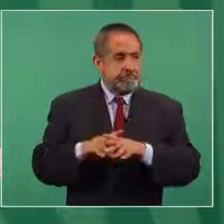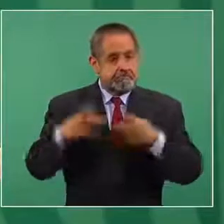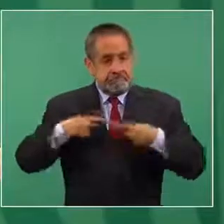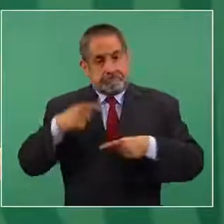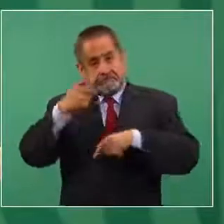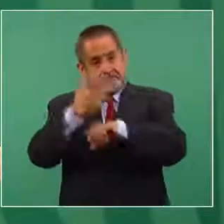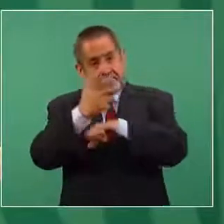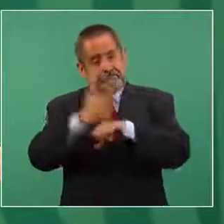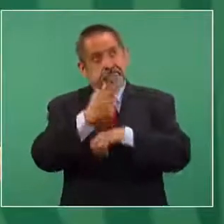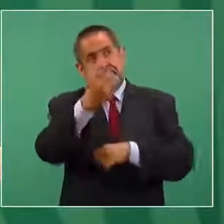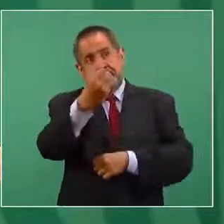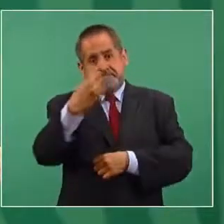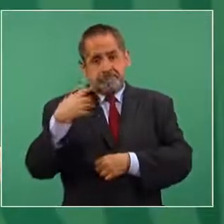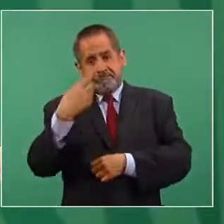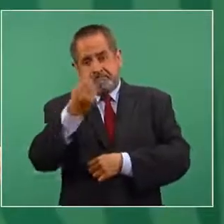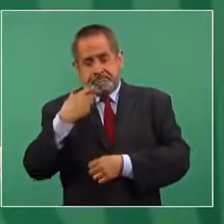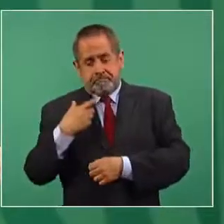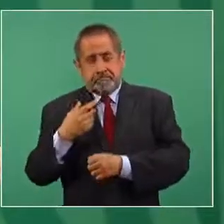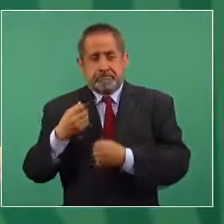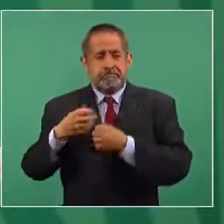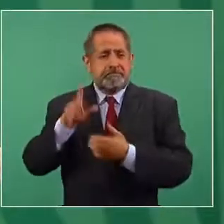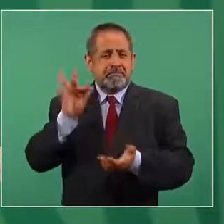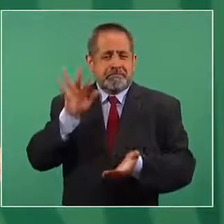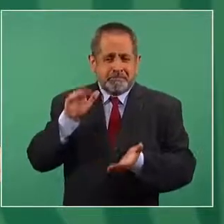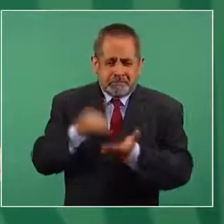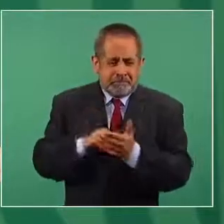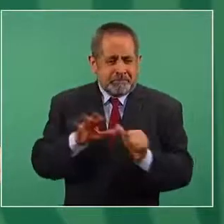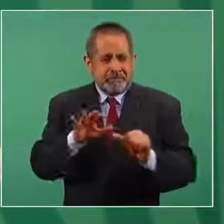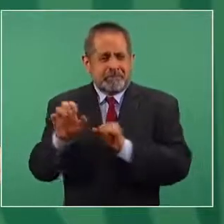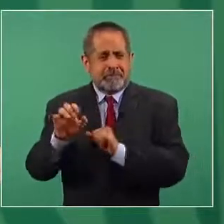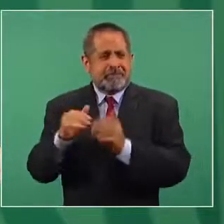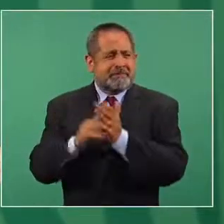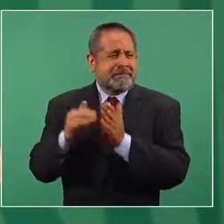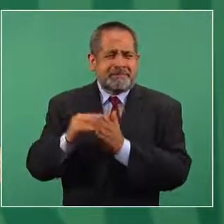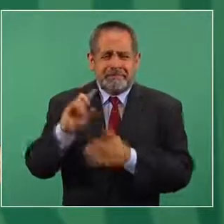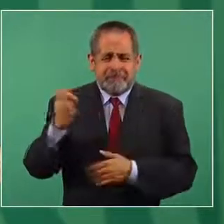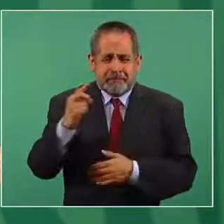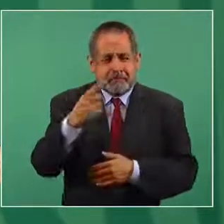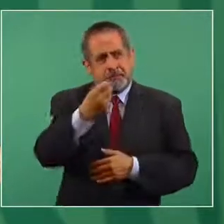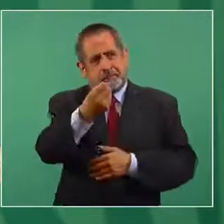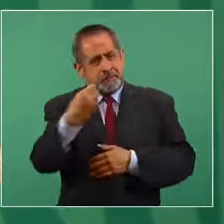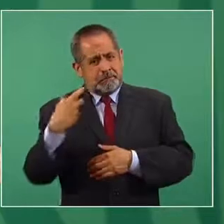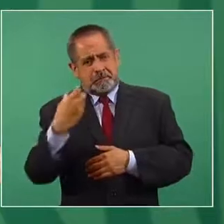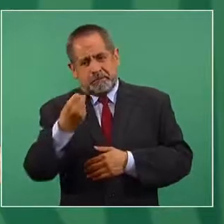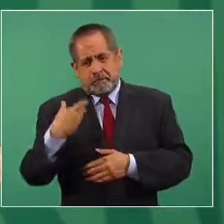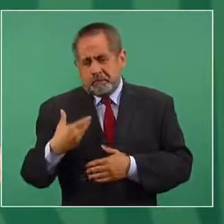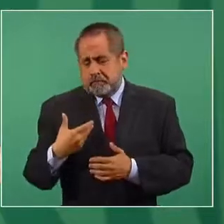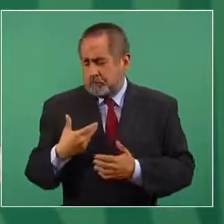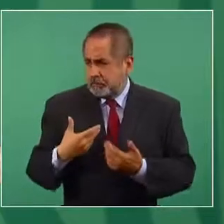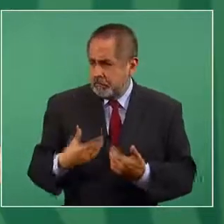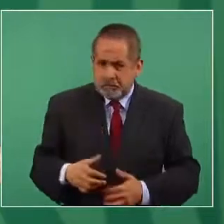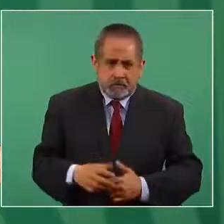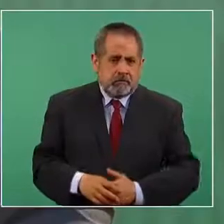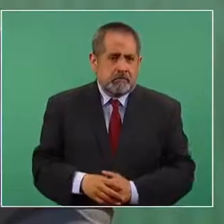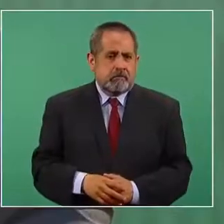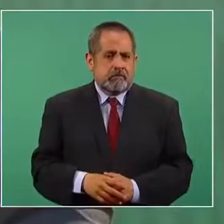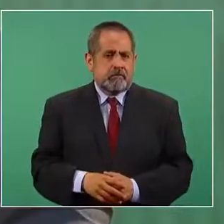paisanos enviaron a sus familiares 40.600 millones de dólares.